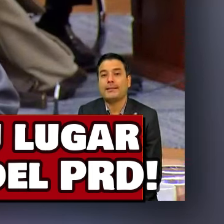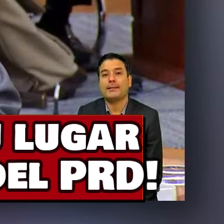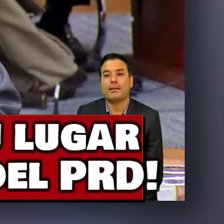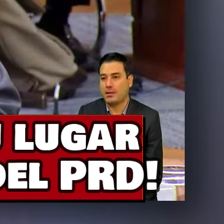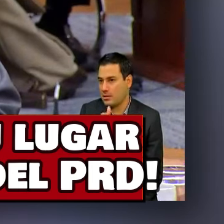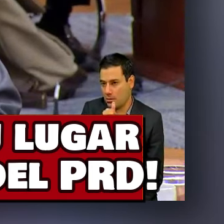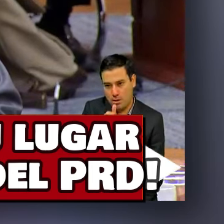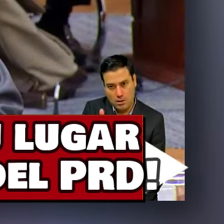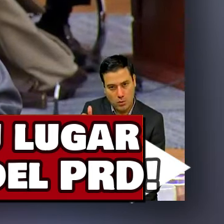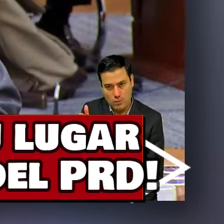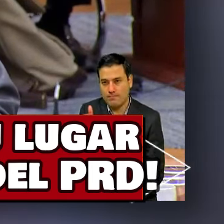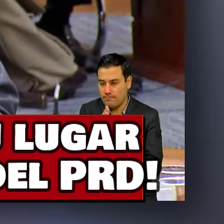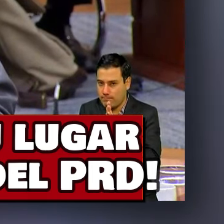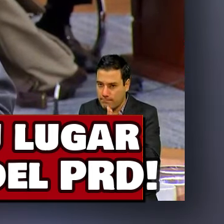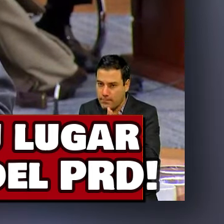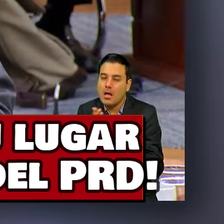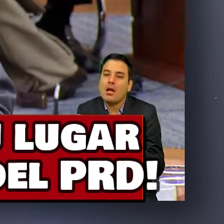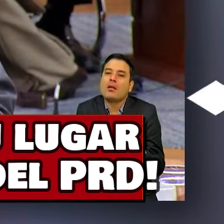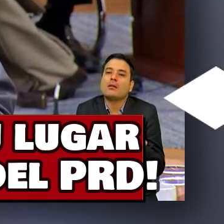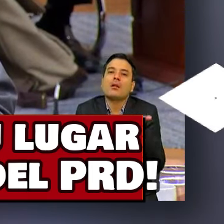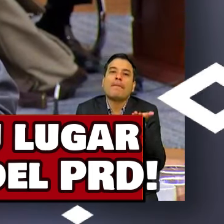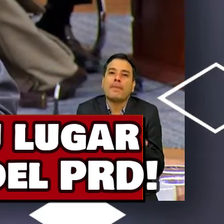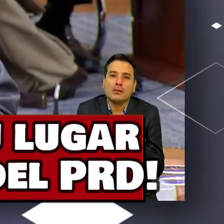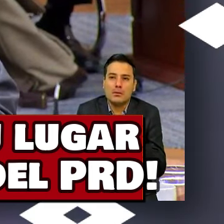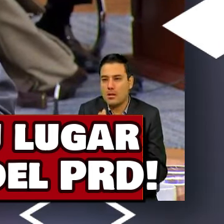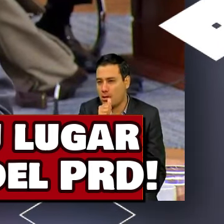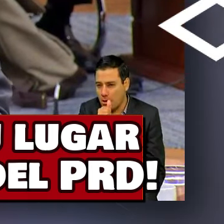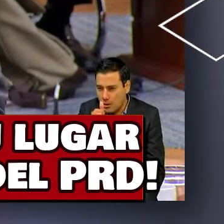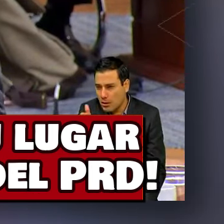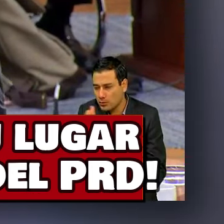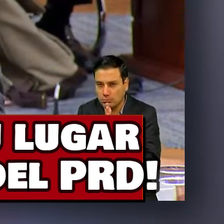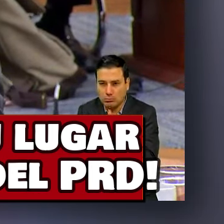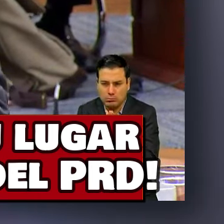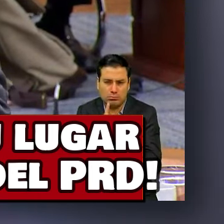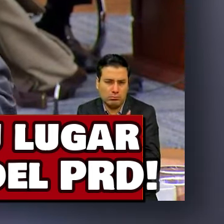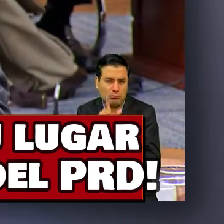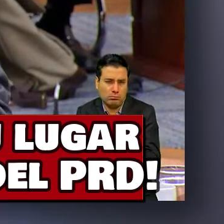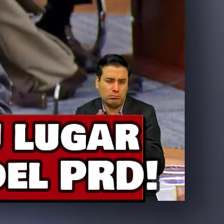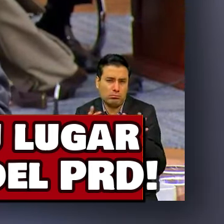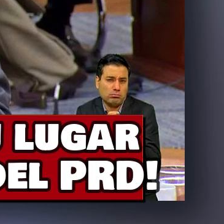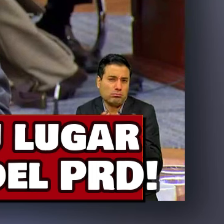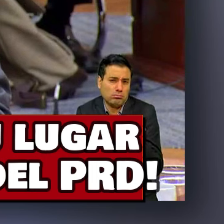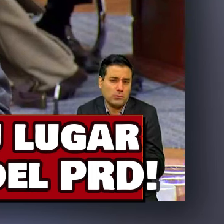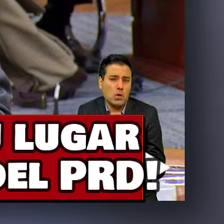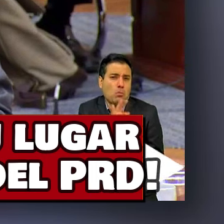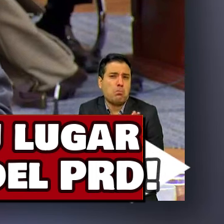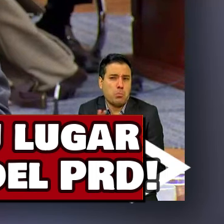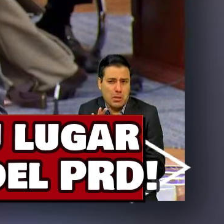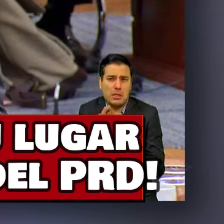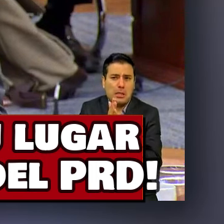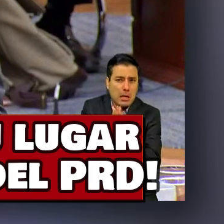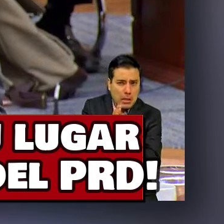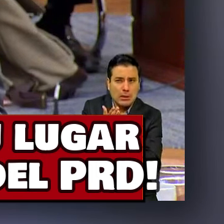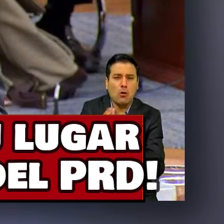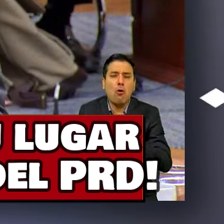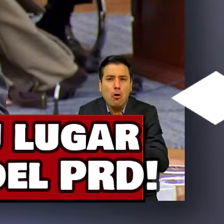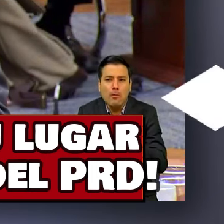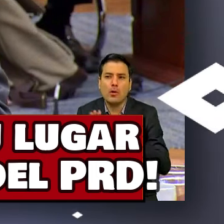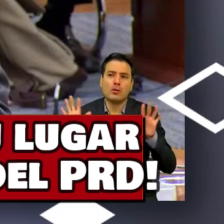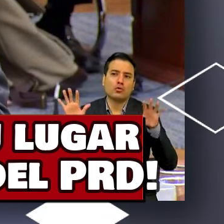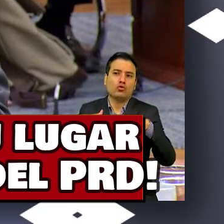sanción, dependiendo de los casos, pudiendo aplicarse en términos de la propia ley distintos rangos de sanción entre amonestación y